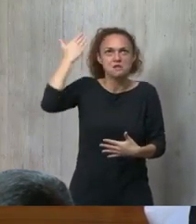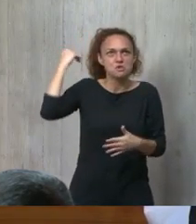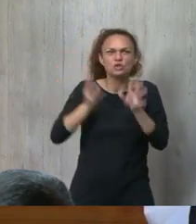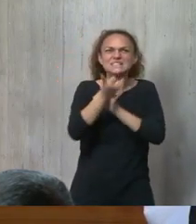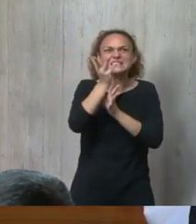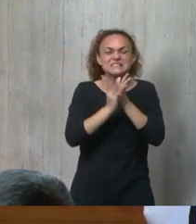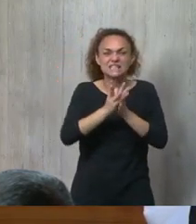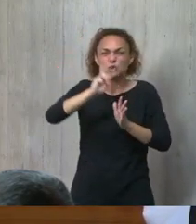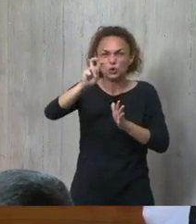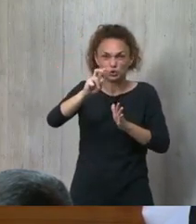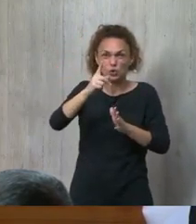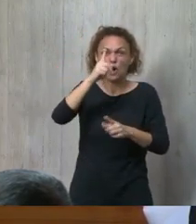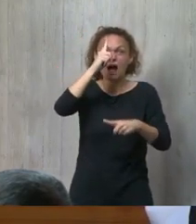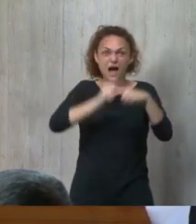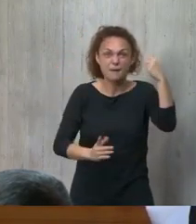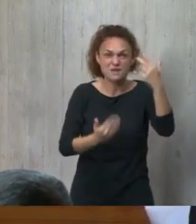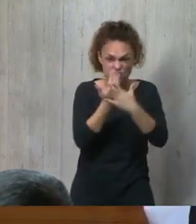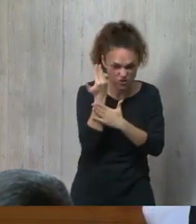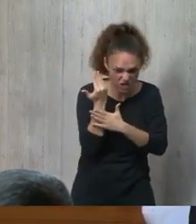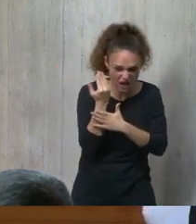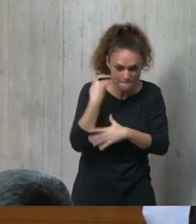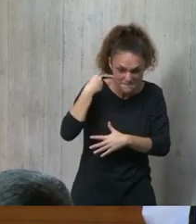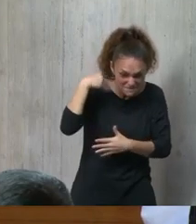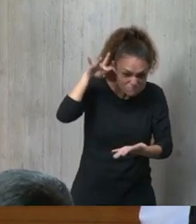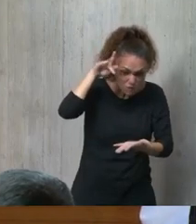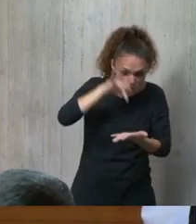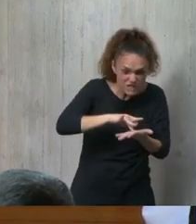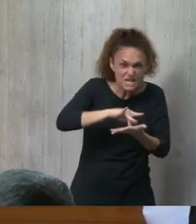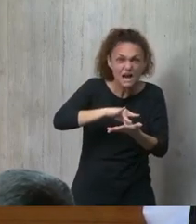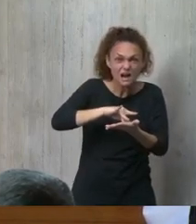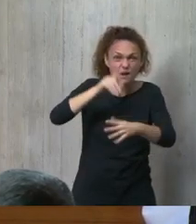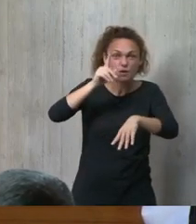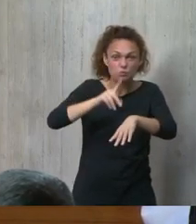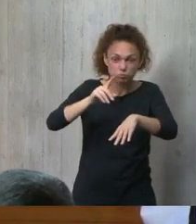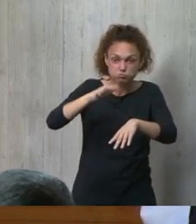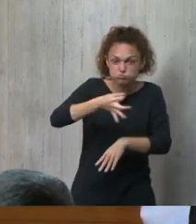todavía en horario, en ese mismo día, en horario de tarde, tuviésemos 5